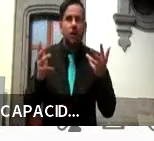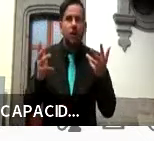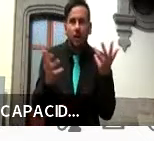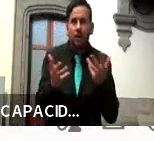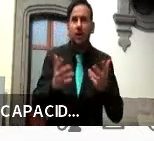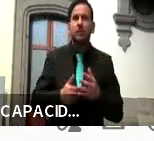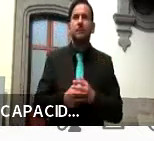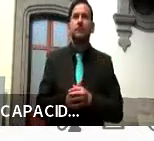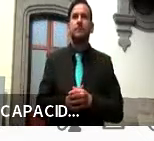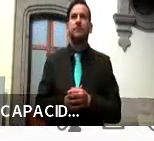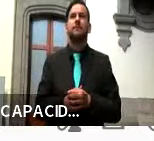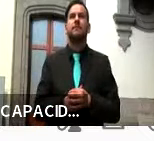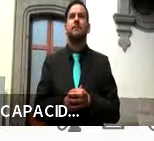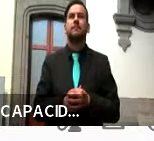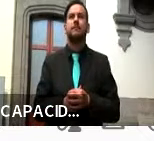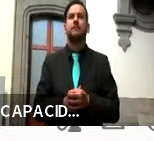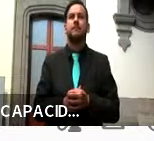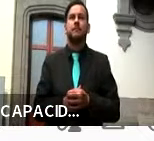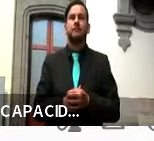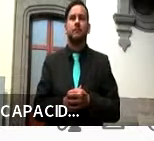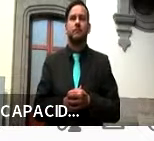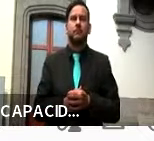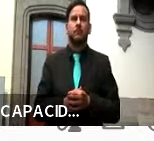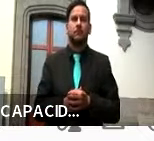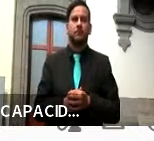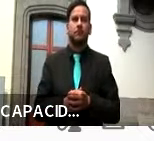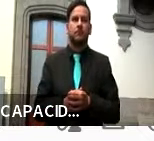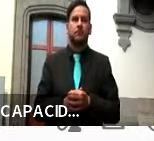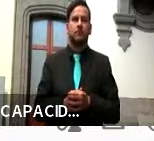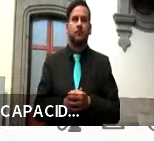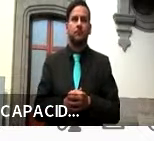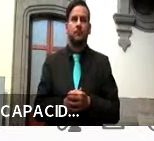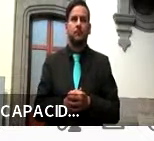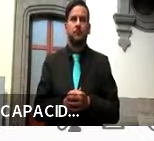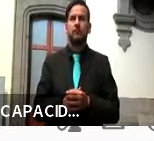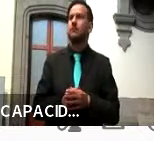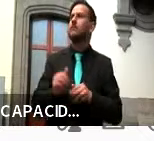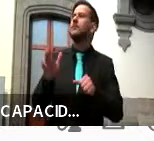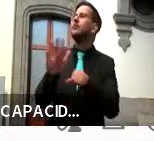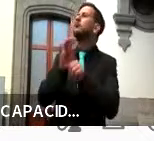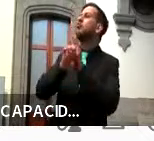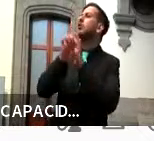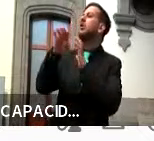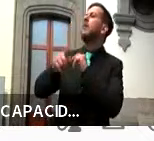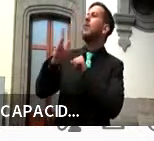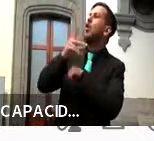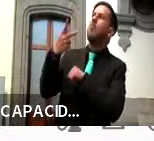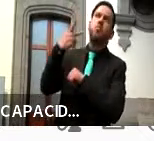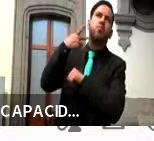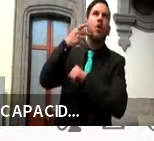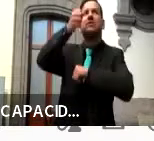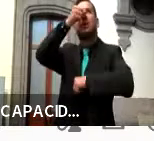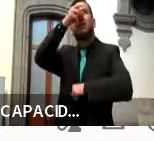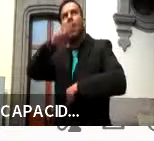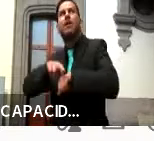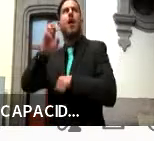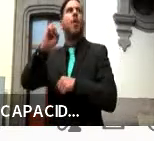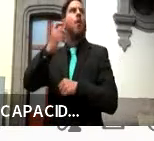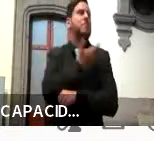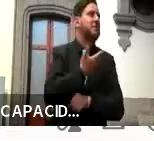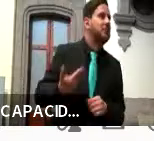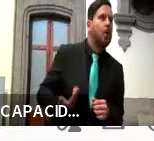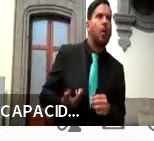diferentes actores, poderes del Estado, poder ejecutivo, ministerios, secretarías de Estado, poder